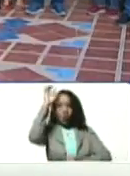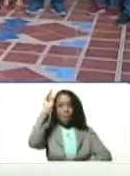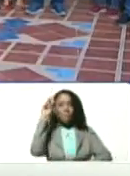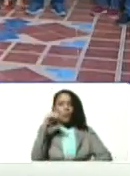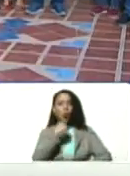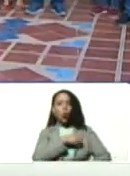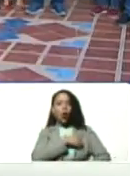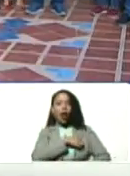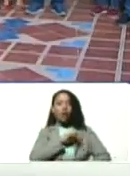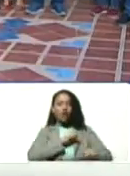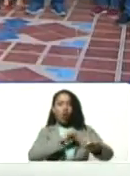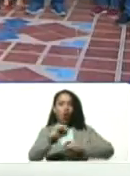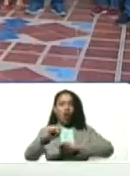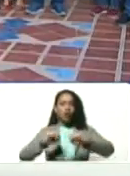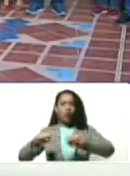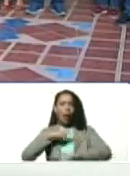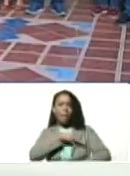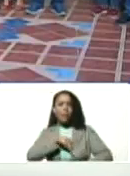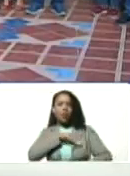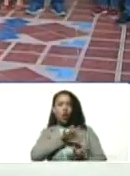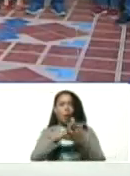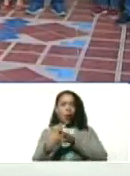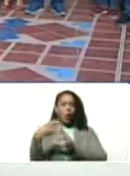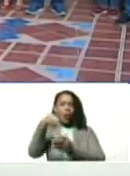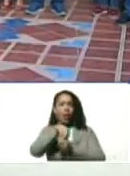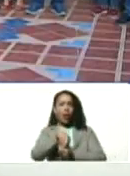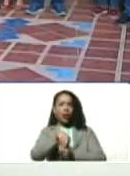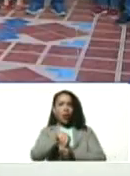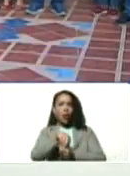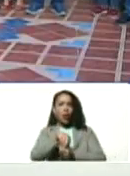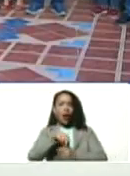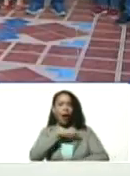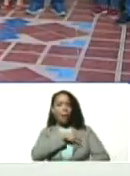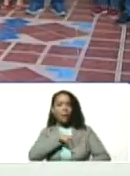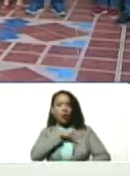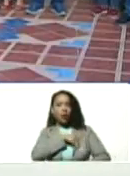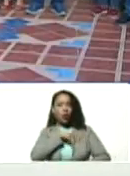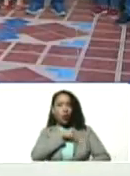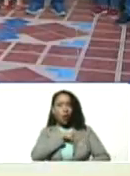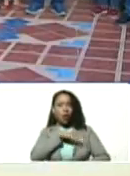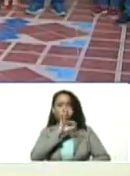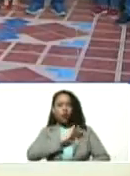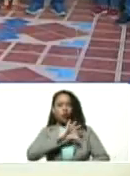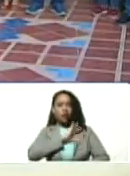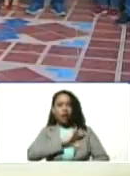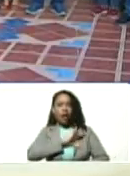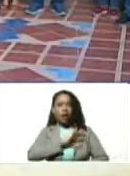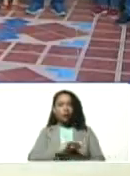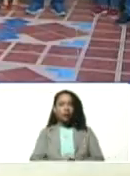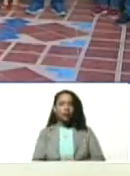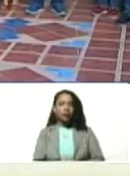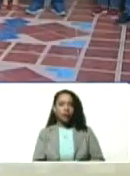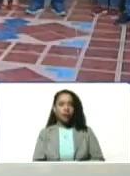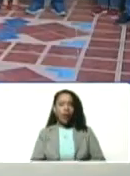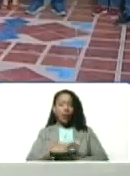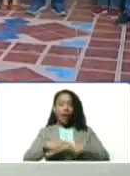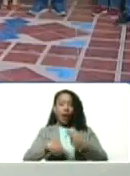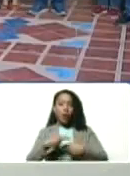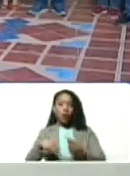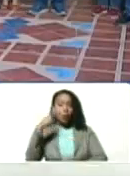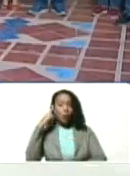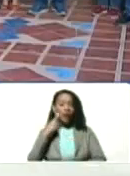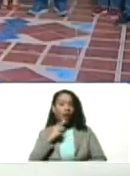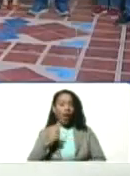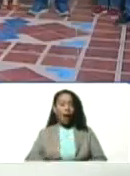que mueve a la misión Barrio Adentro, las misiones sociales de la revolución